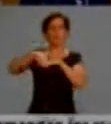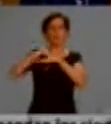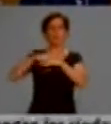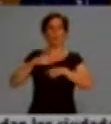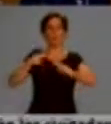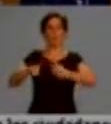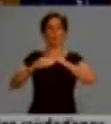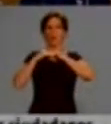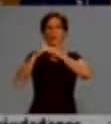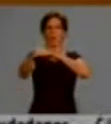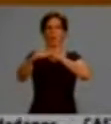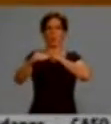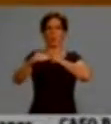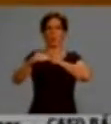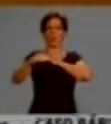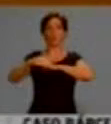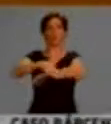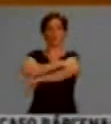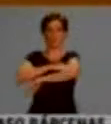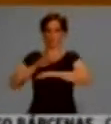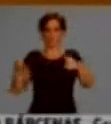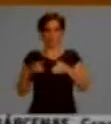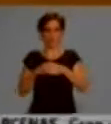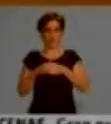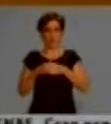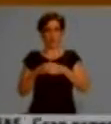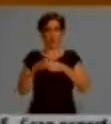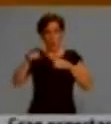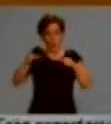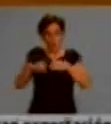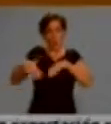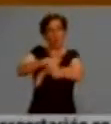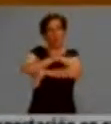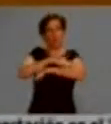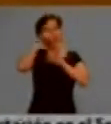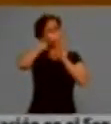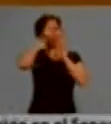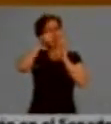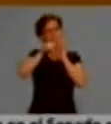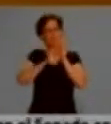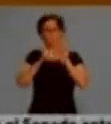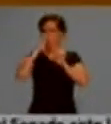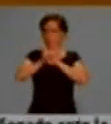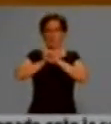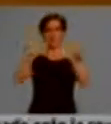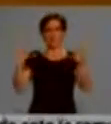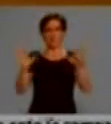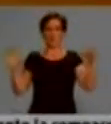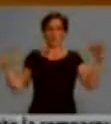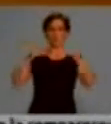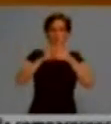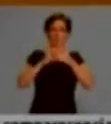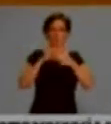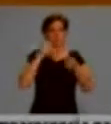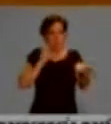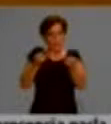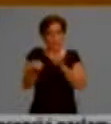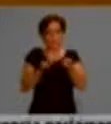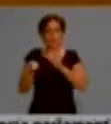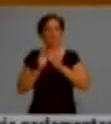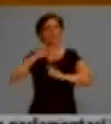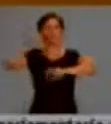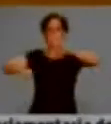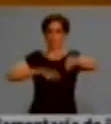que ofrece un Gobierno que ha trazado una hoja de ruta que combina austeridad y reformas y